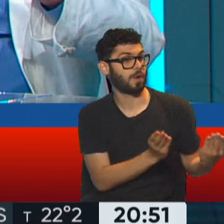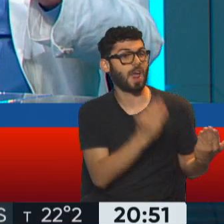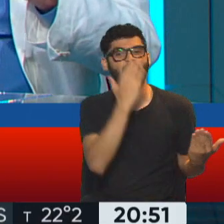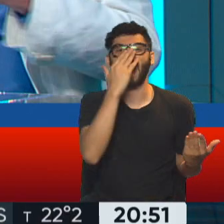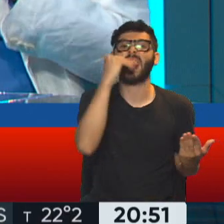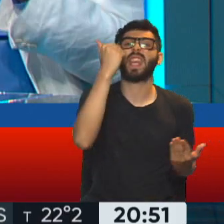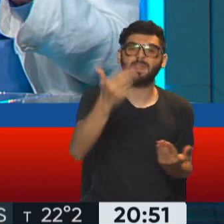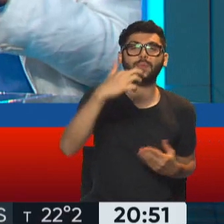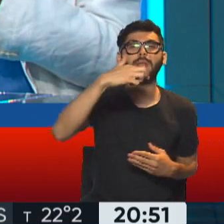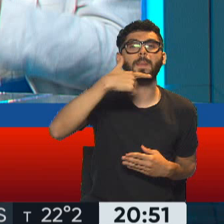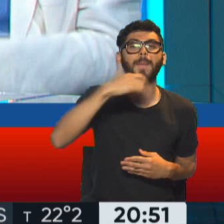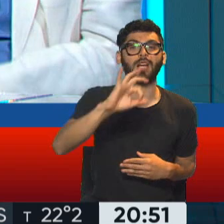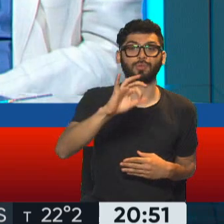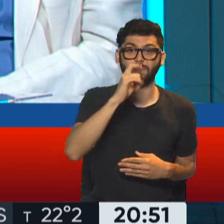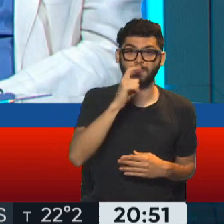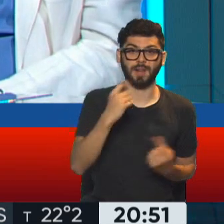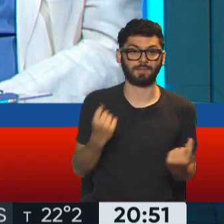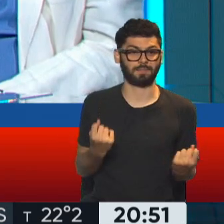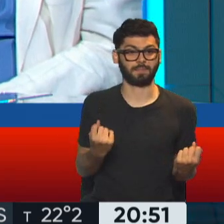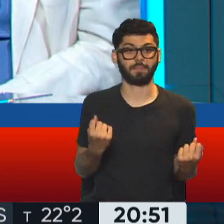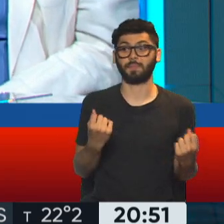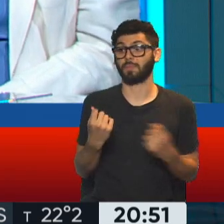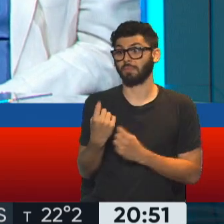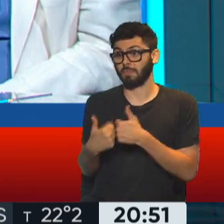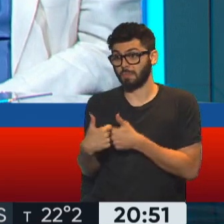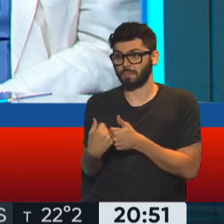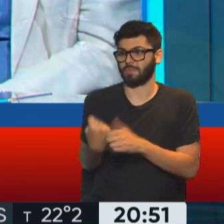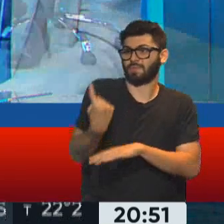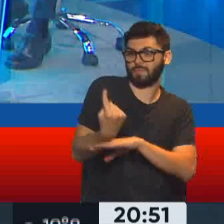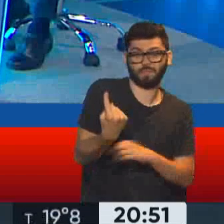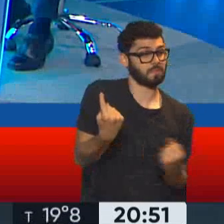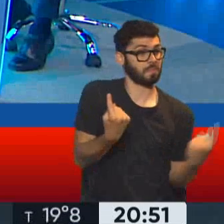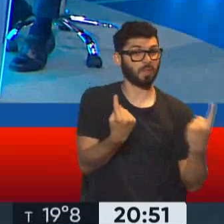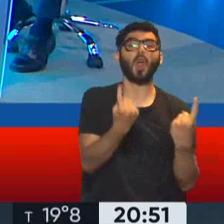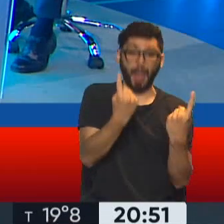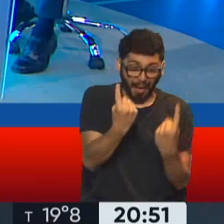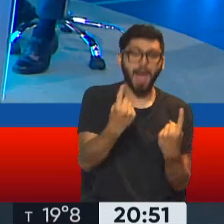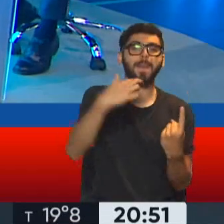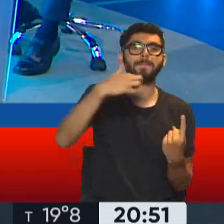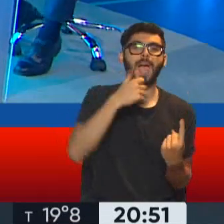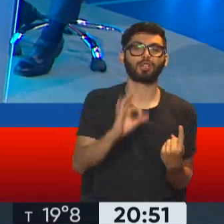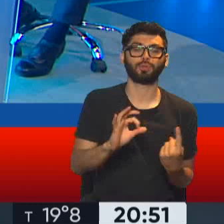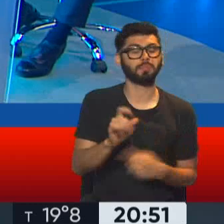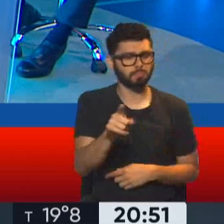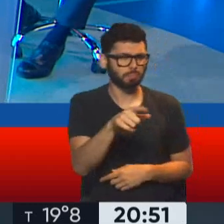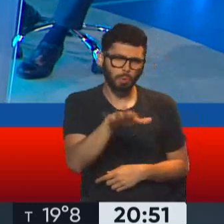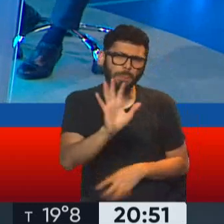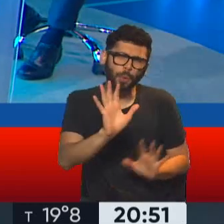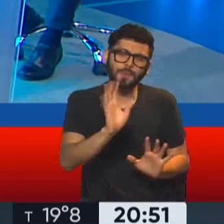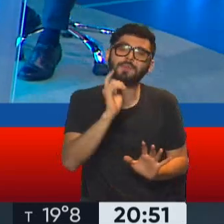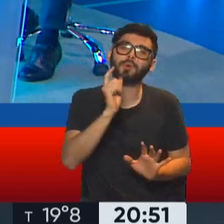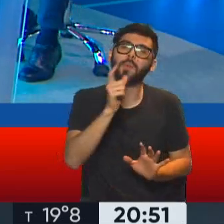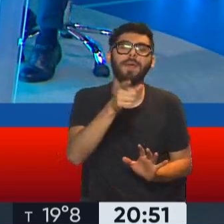las PASO. Cada uno va a ir con un candidato. Es muy posible esa dinámica, pero lo que dijiste antes, Raúl, me parece que es la